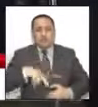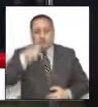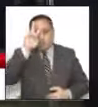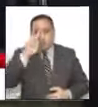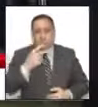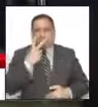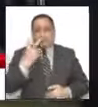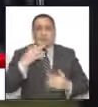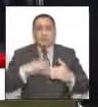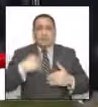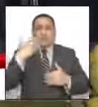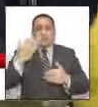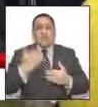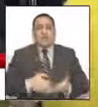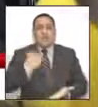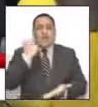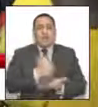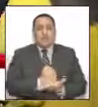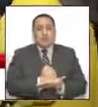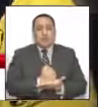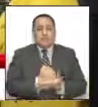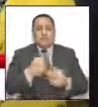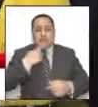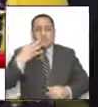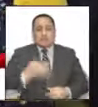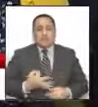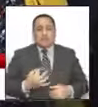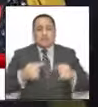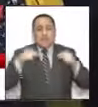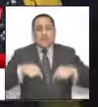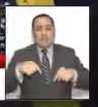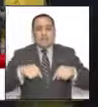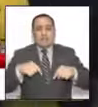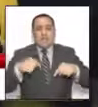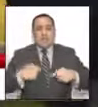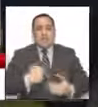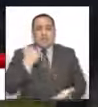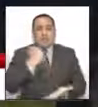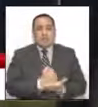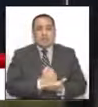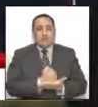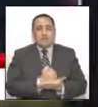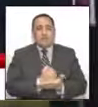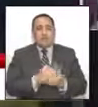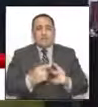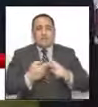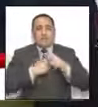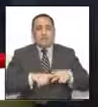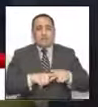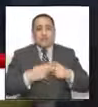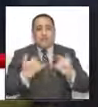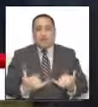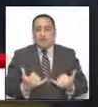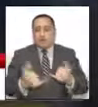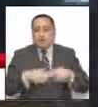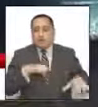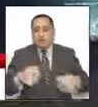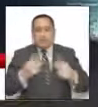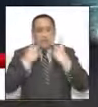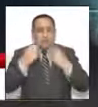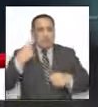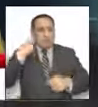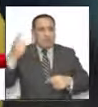República luego de aprobarse en realidad esta aprobación. Se procedió en todo caso ya. Ahí